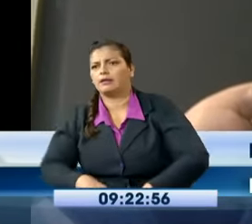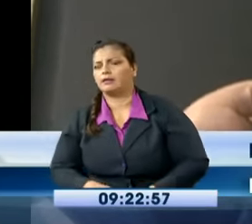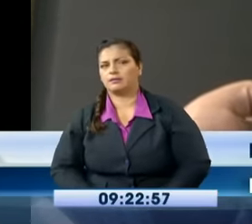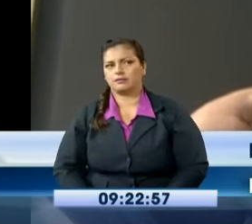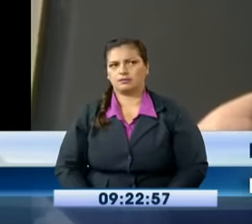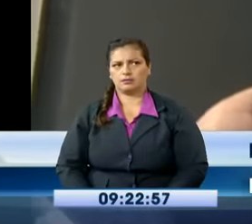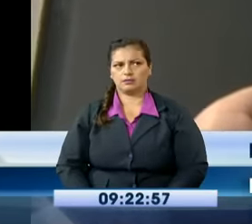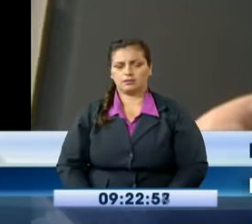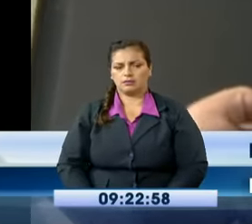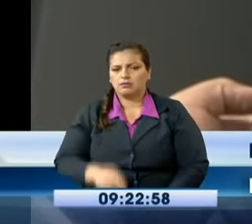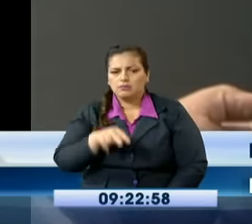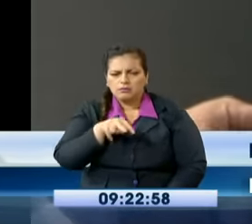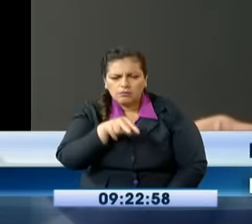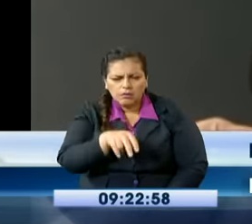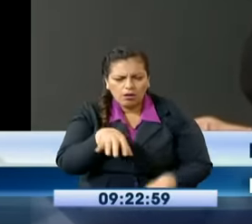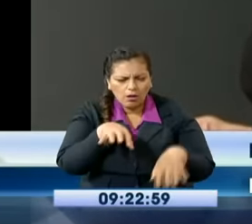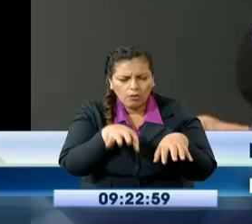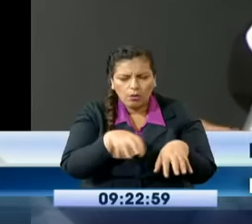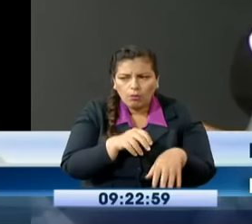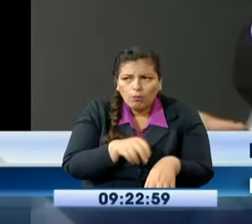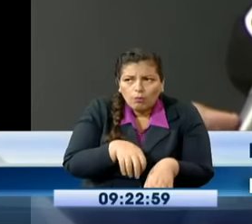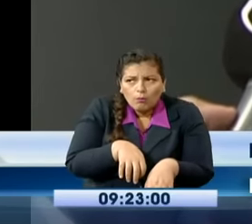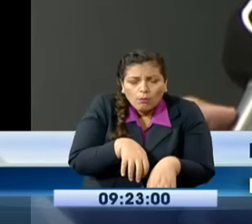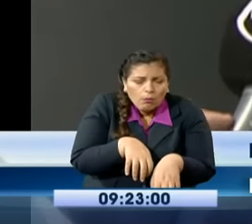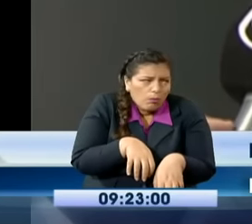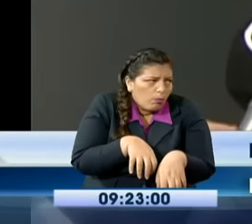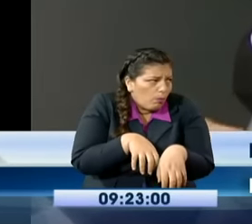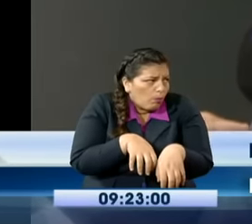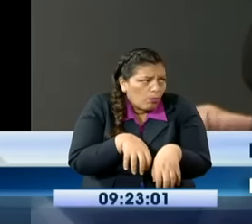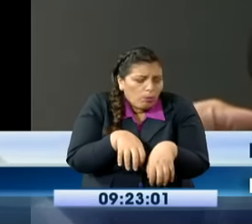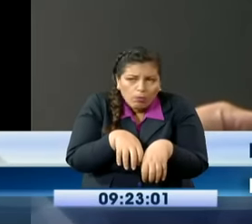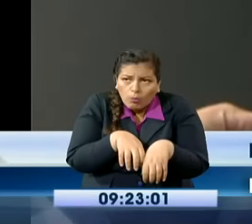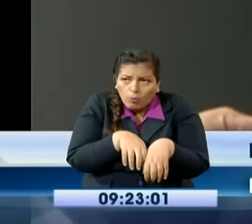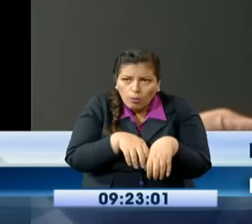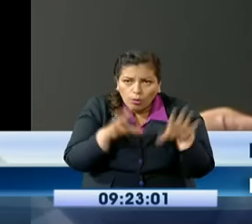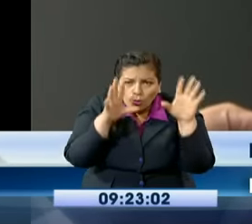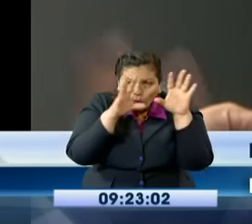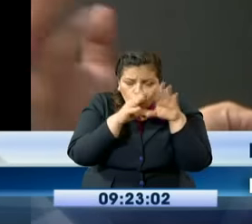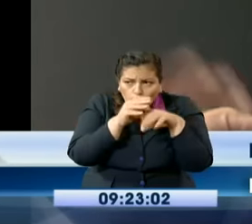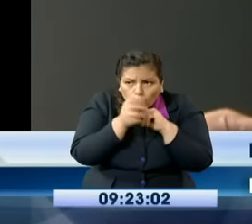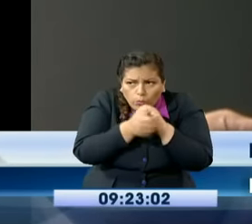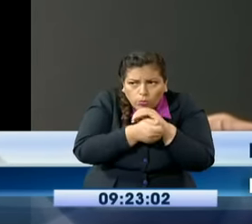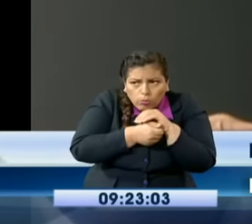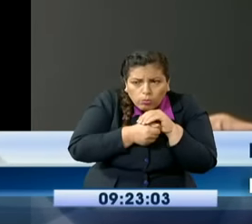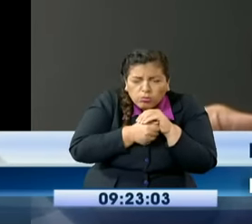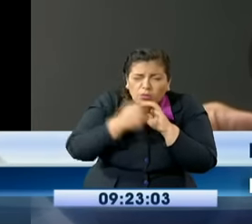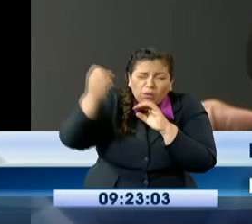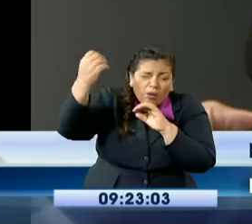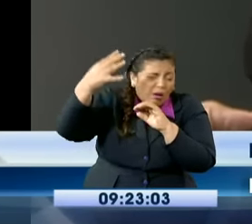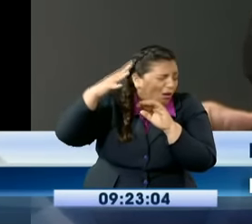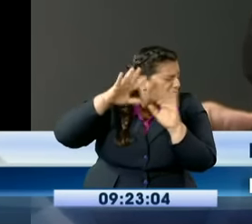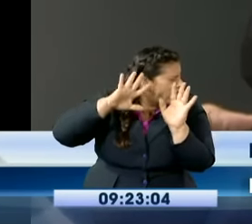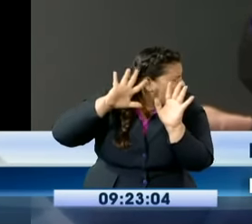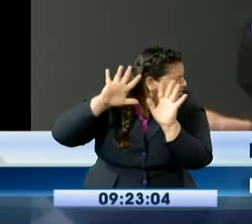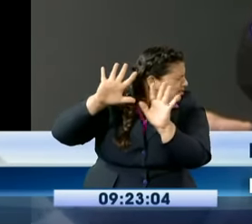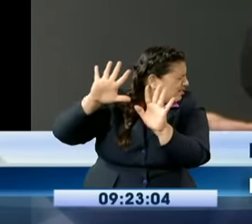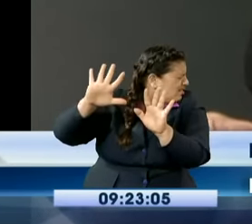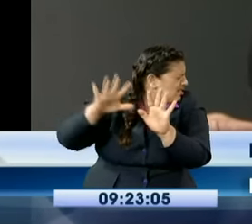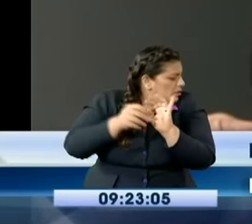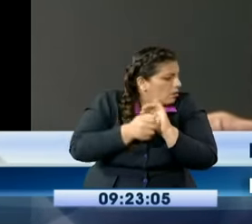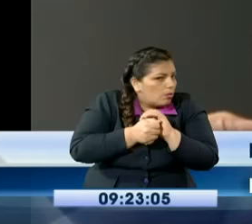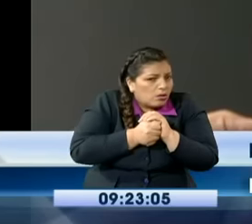no necesariamente tiene que ser agresivo, ¿no? Puede ser un perrito que busca lugares oscuros donde esconderse porque le afecta la luz, ¿no? Le afecta la luz, le